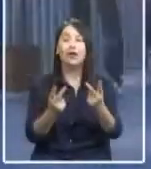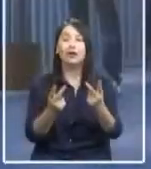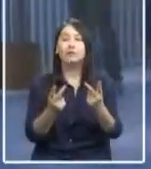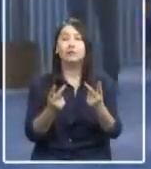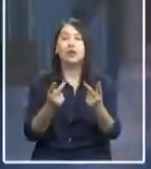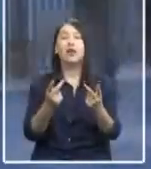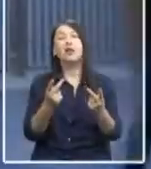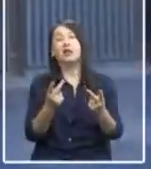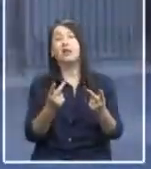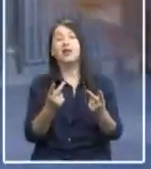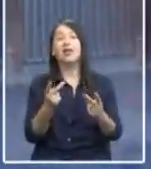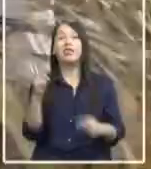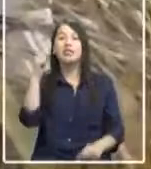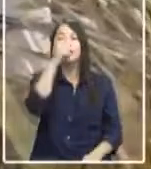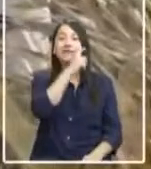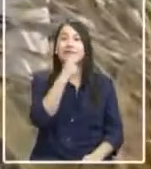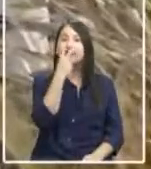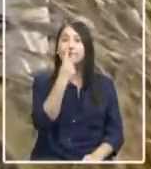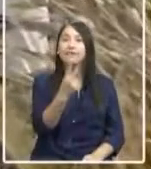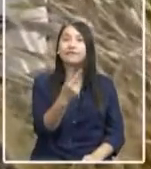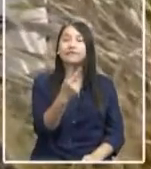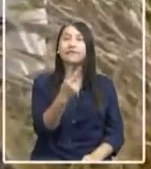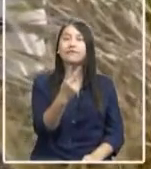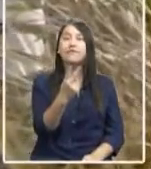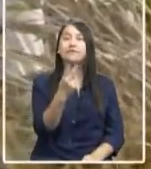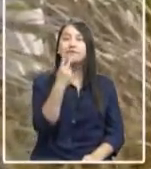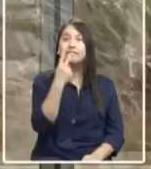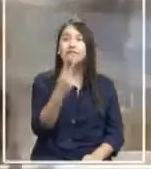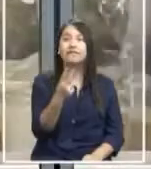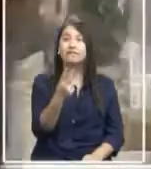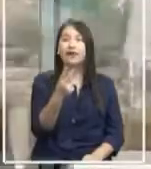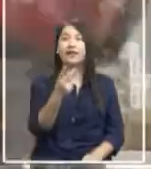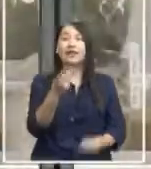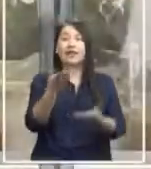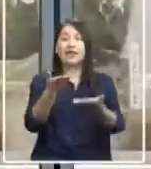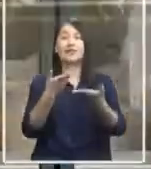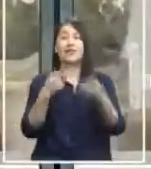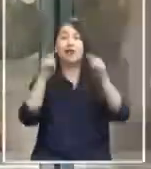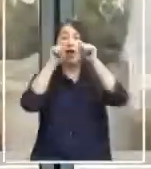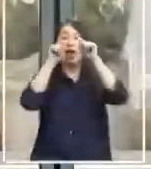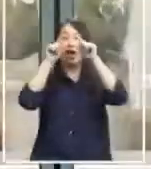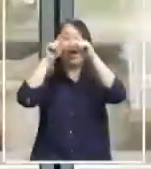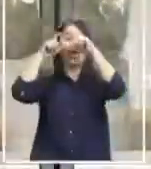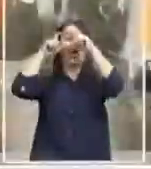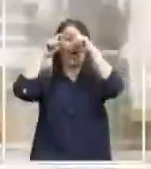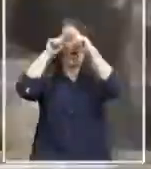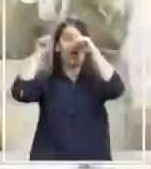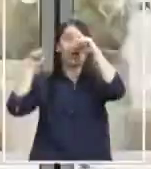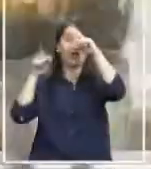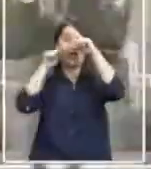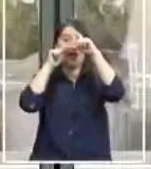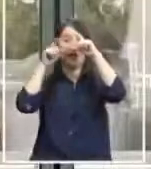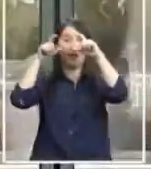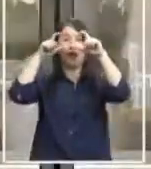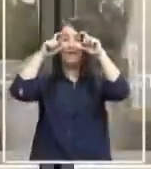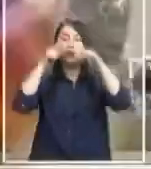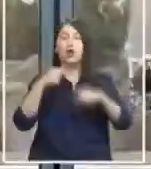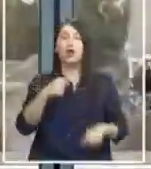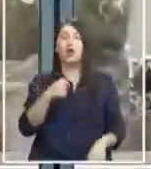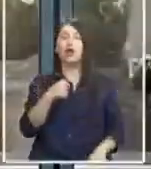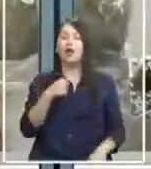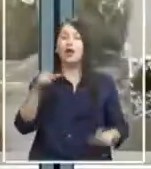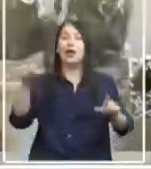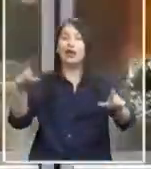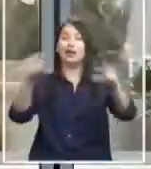es muy difícil ver más allá del cuadro que te da el lente. Y el lente cambia lo que ves. Entonces nosotros lo que hacemos